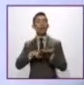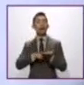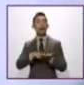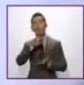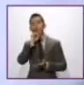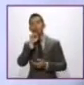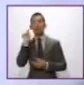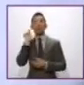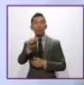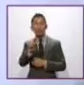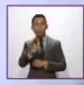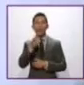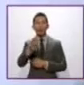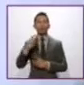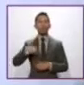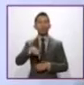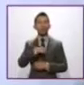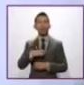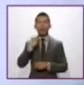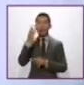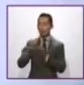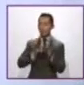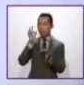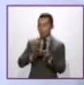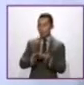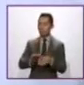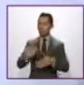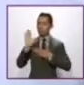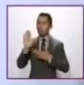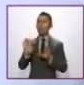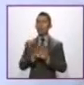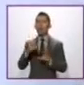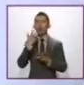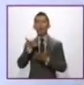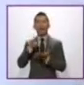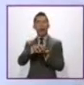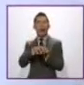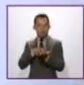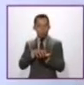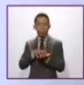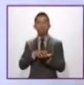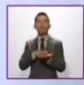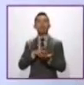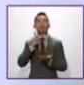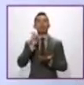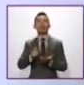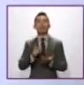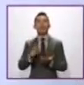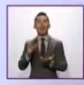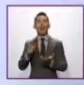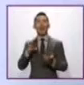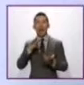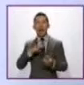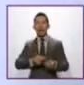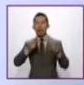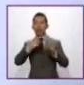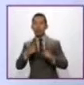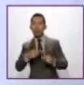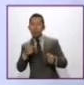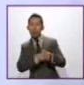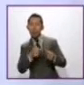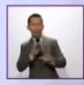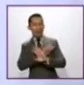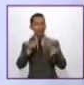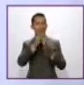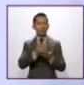tú. Nosotros, para poder cumplirte, queremos generar ahorro, queremos acabar con las concesiones obscuras. Hoy